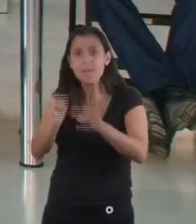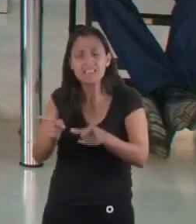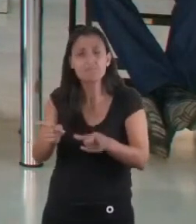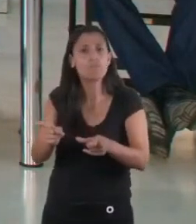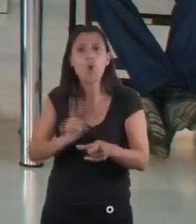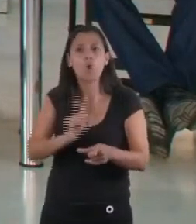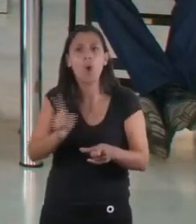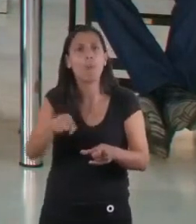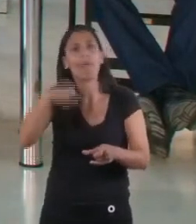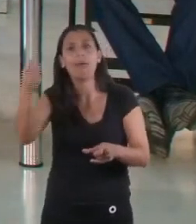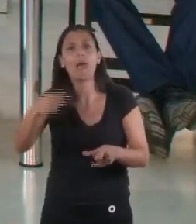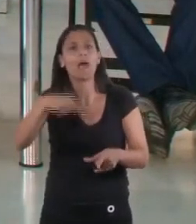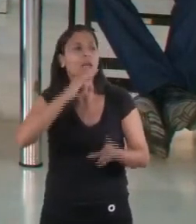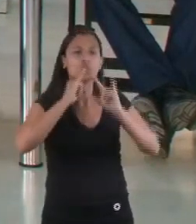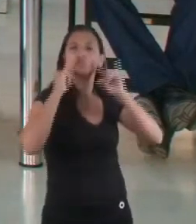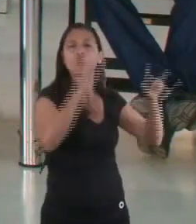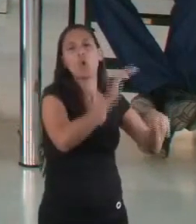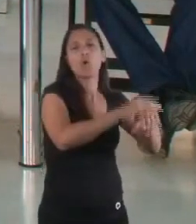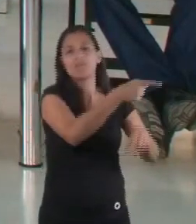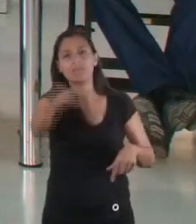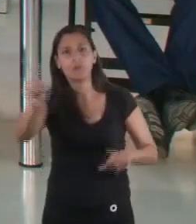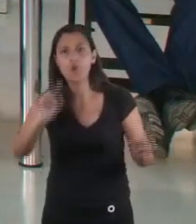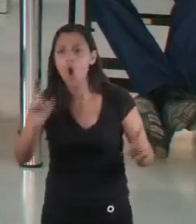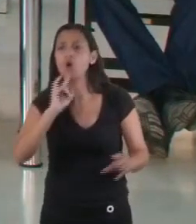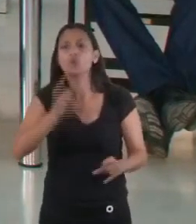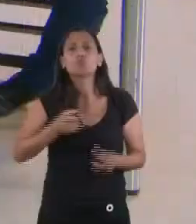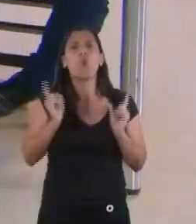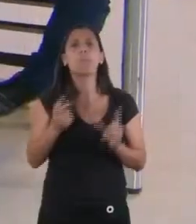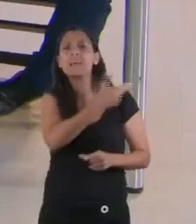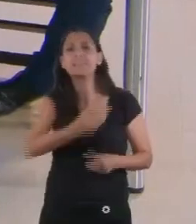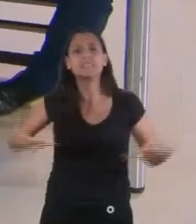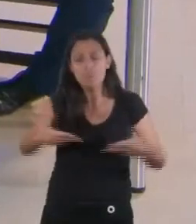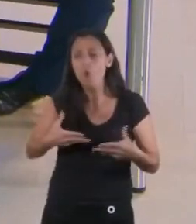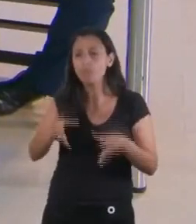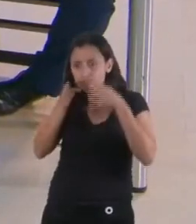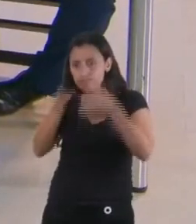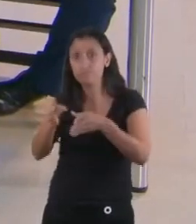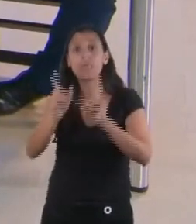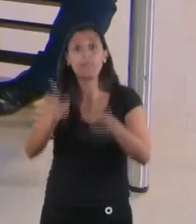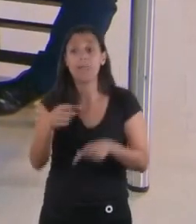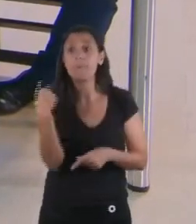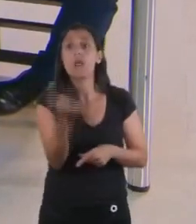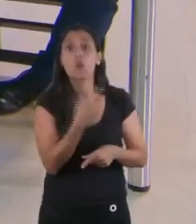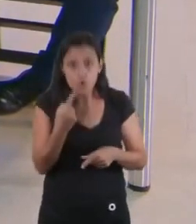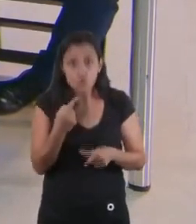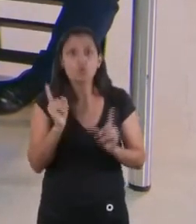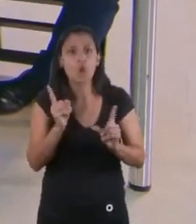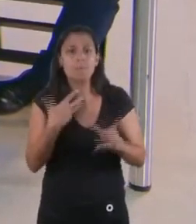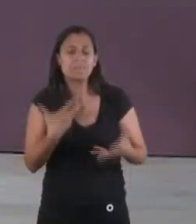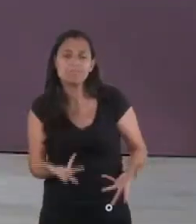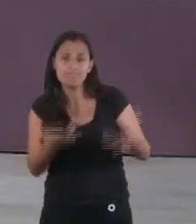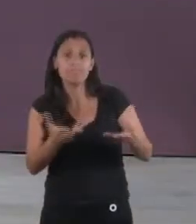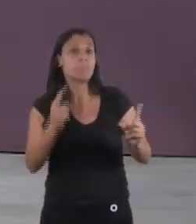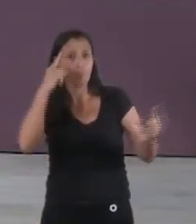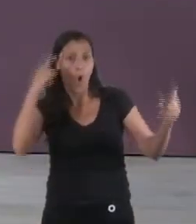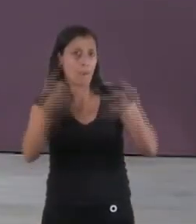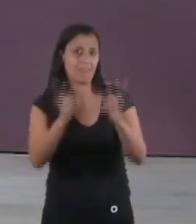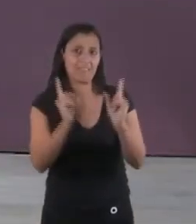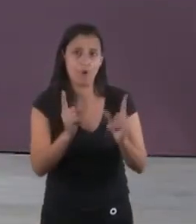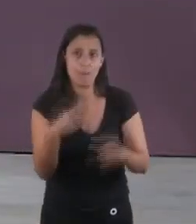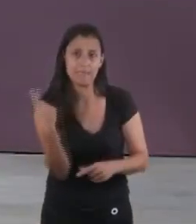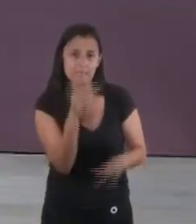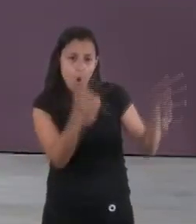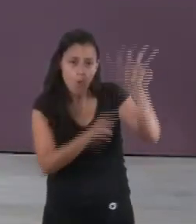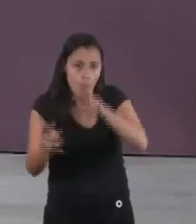para reforzar la asistencia alimentaria a la población en situación de vulnerabilidad, mediante una inversión del Estado Nacional que supera los